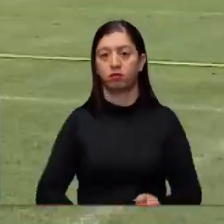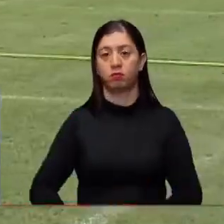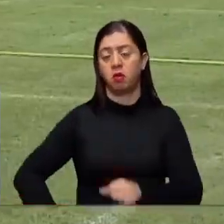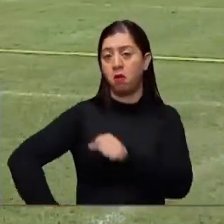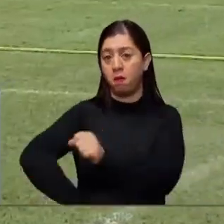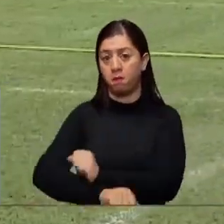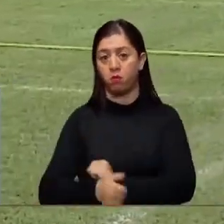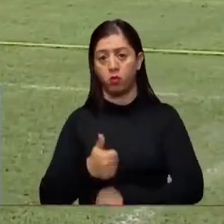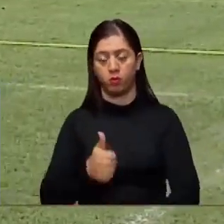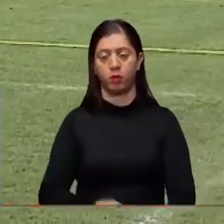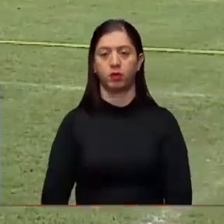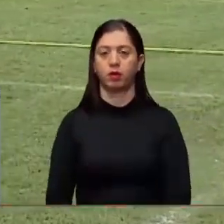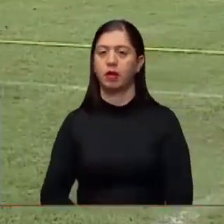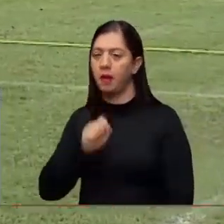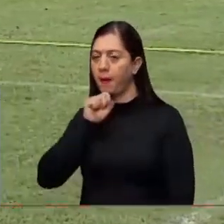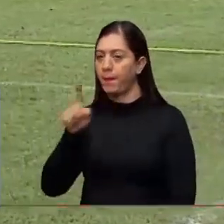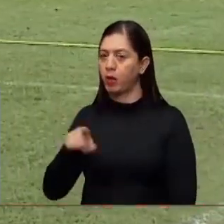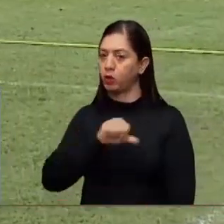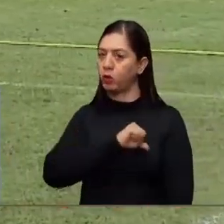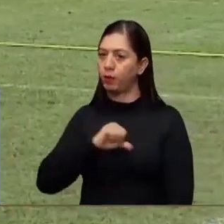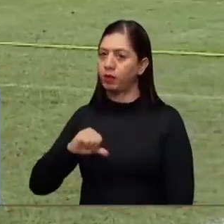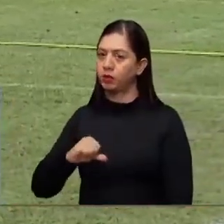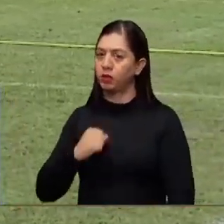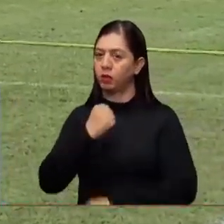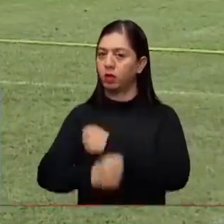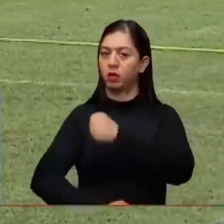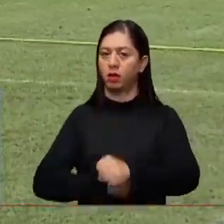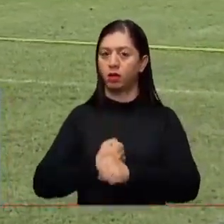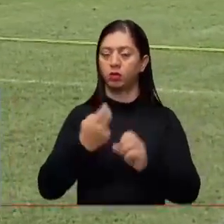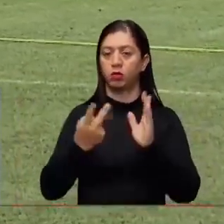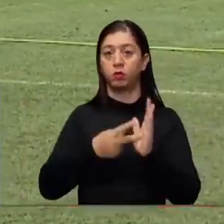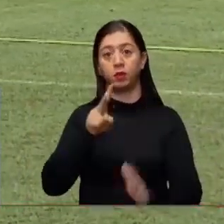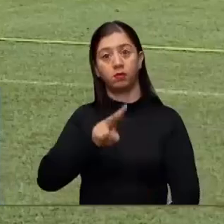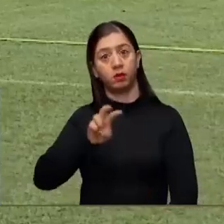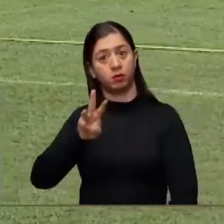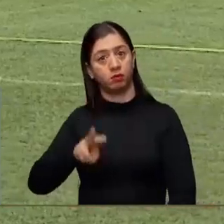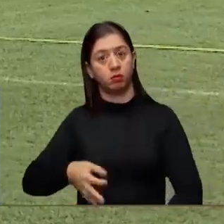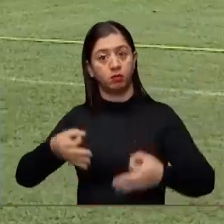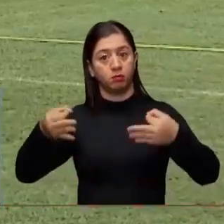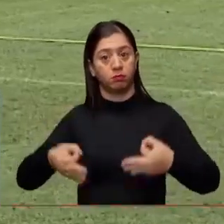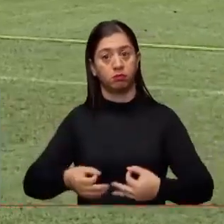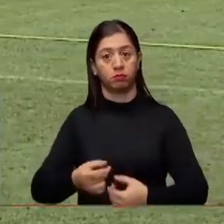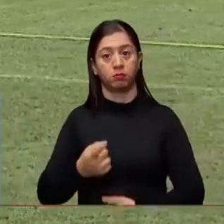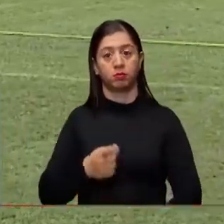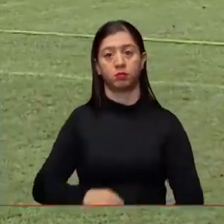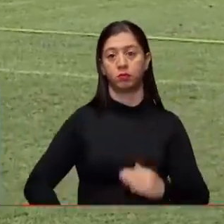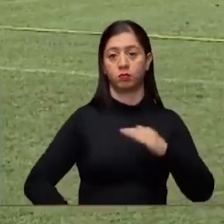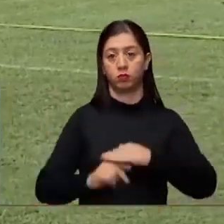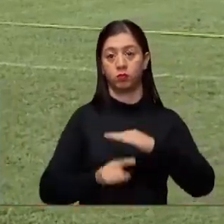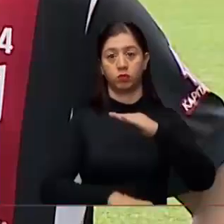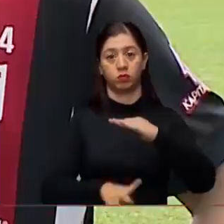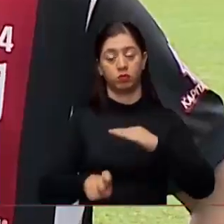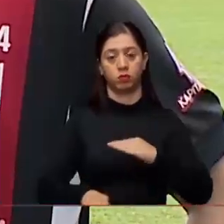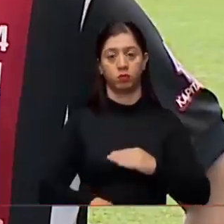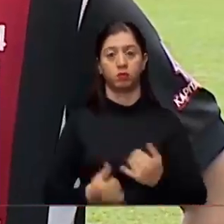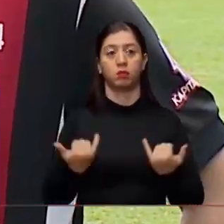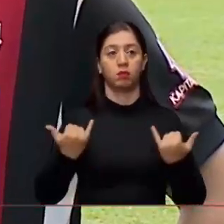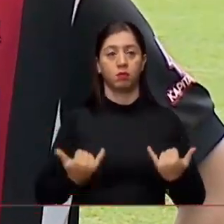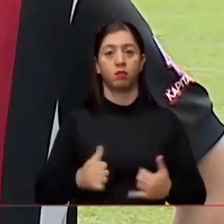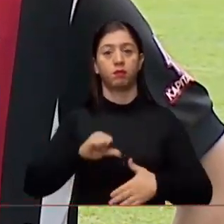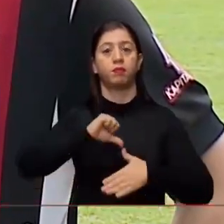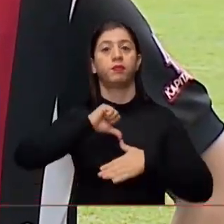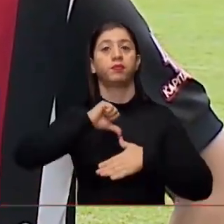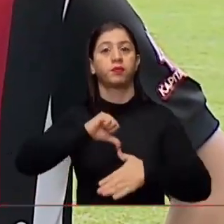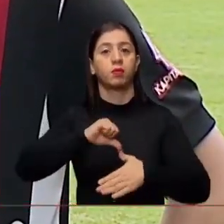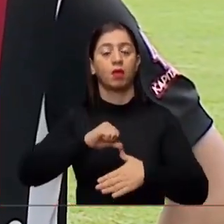pie. Oriana, y en lo personal, ¿cómo arranca este 2023? Luego de hacer un excelente sudamericano sub-17, ¿ahora se piensa también